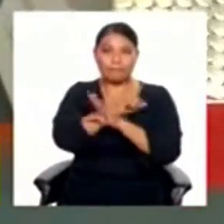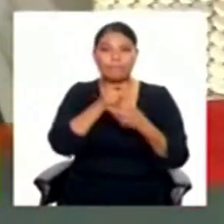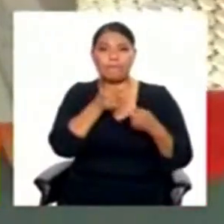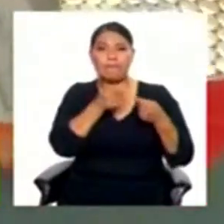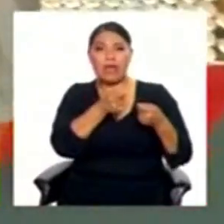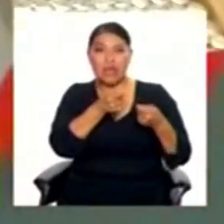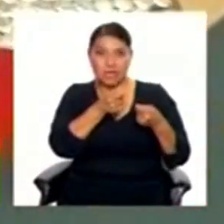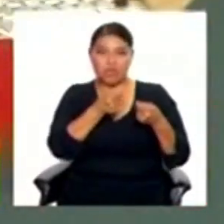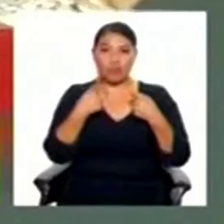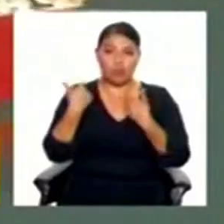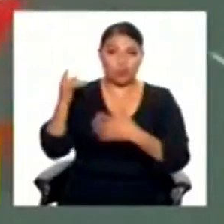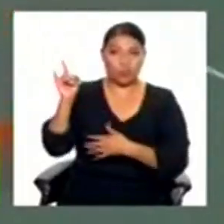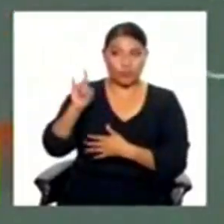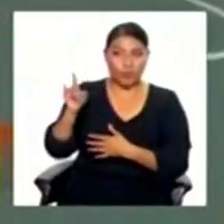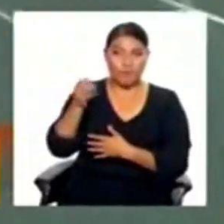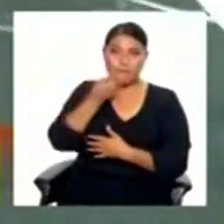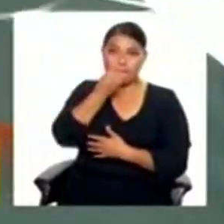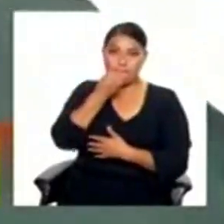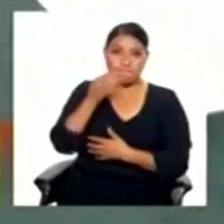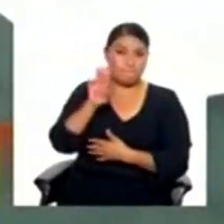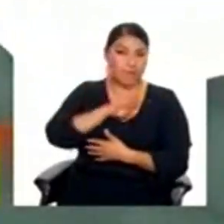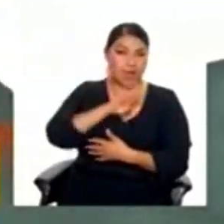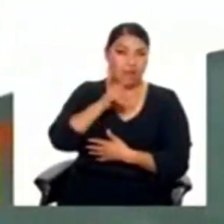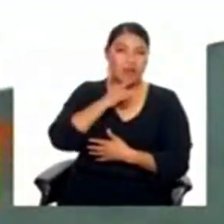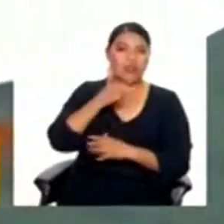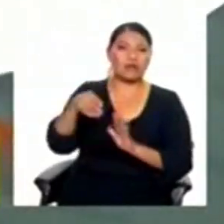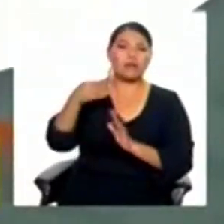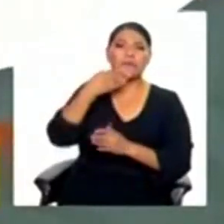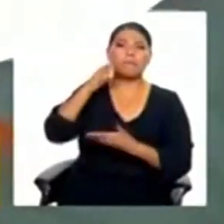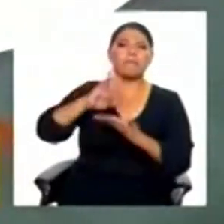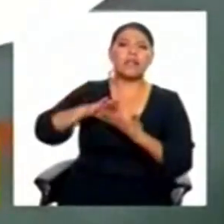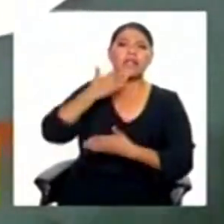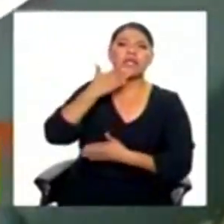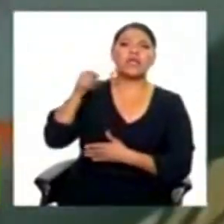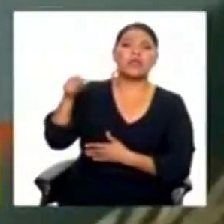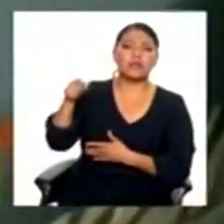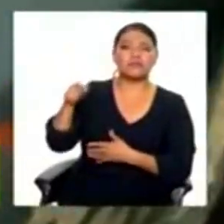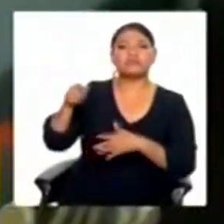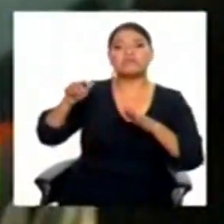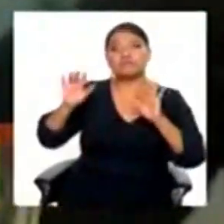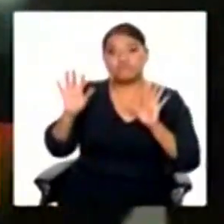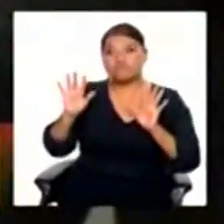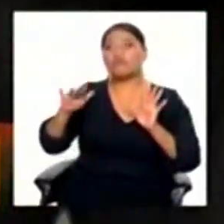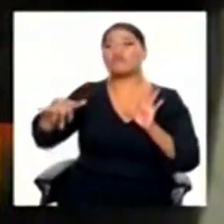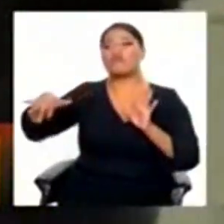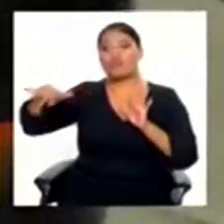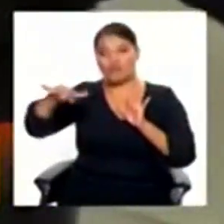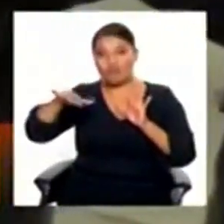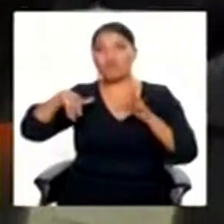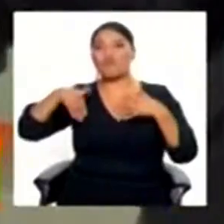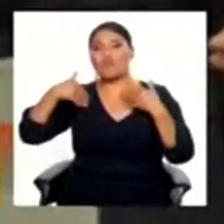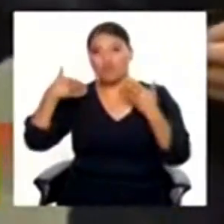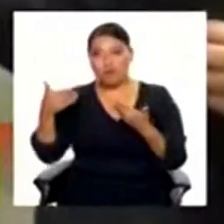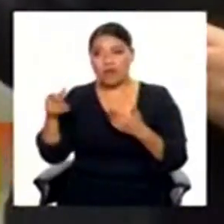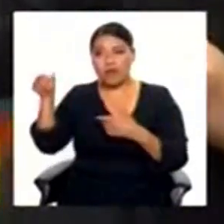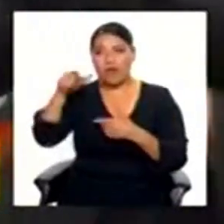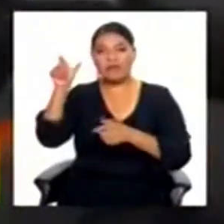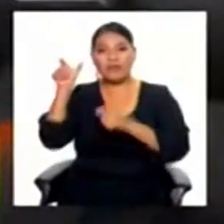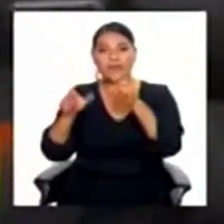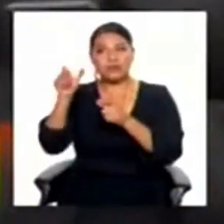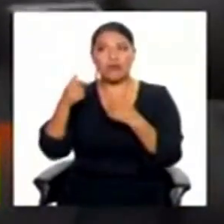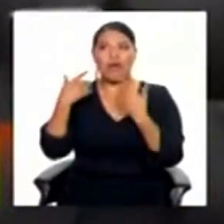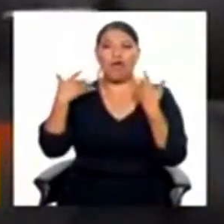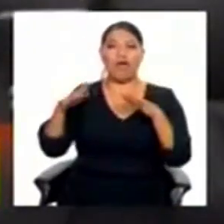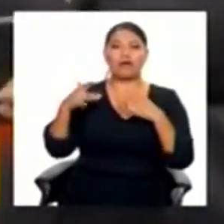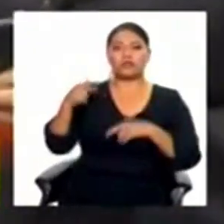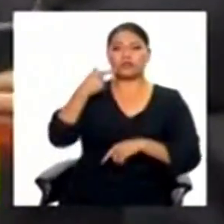Efectivamente puede ser utilizado por personas de mal vivir como son estos extorsionadores. Por ello es que la policía pone mayor ahínco